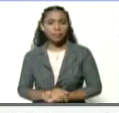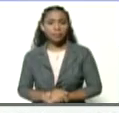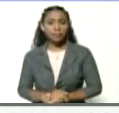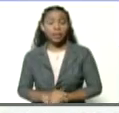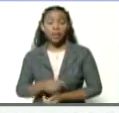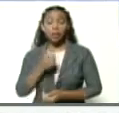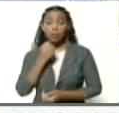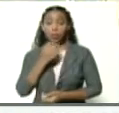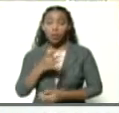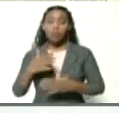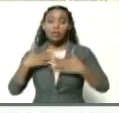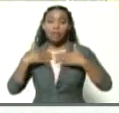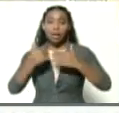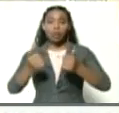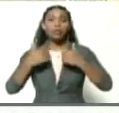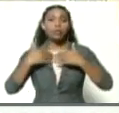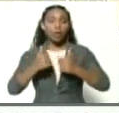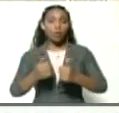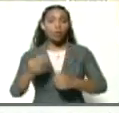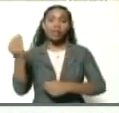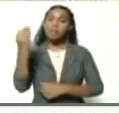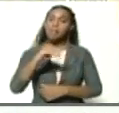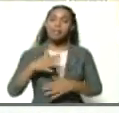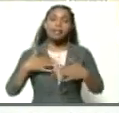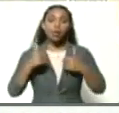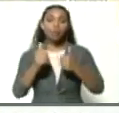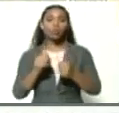Bueno, salud, salud y más salud